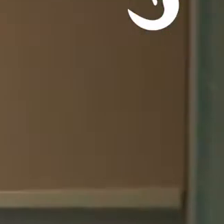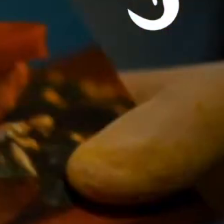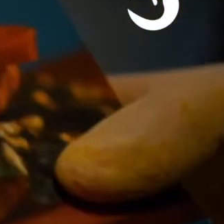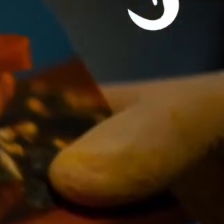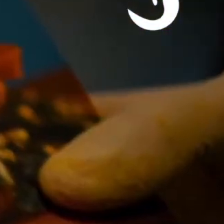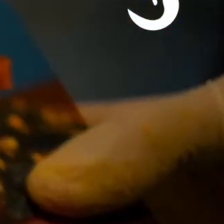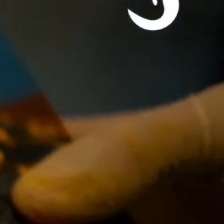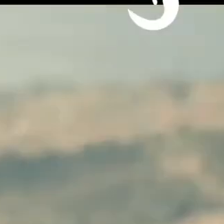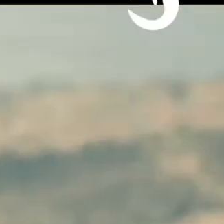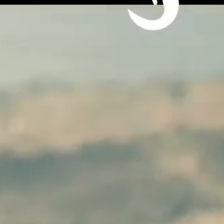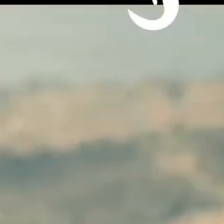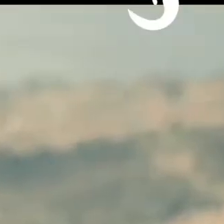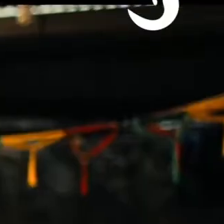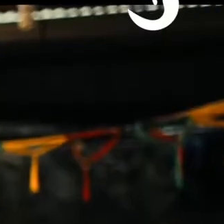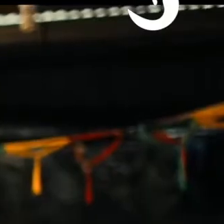y emprendedora.